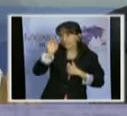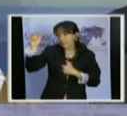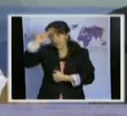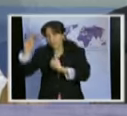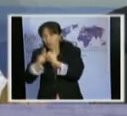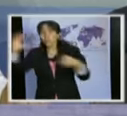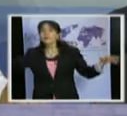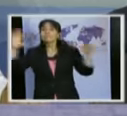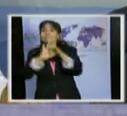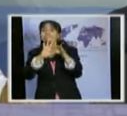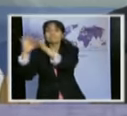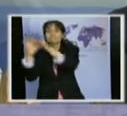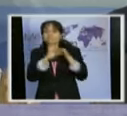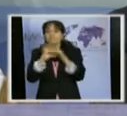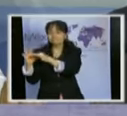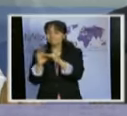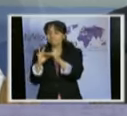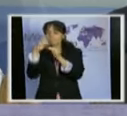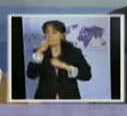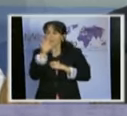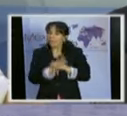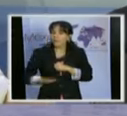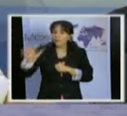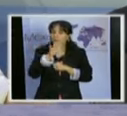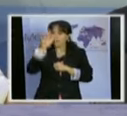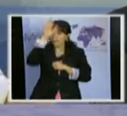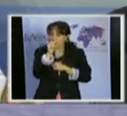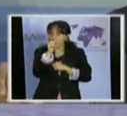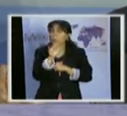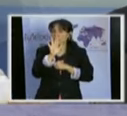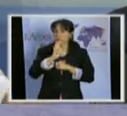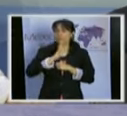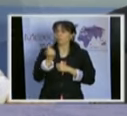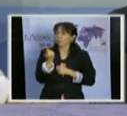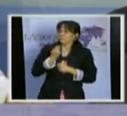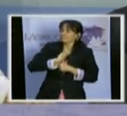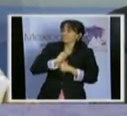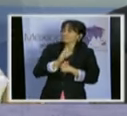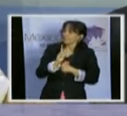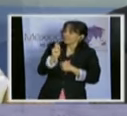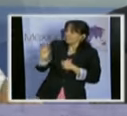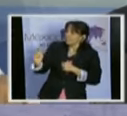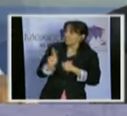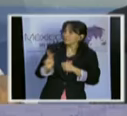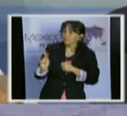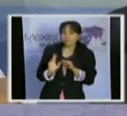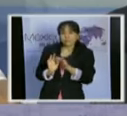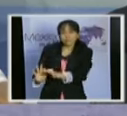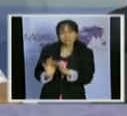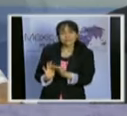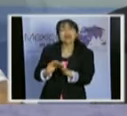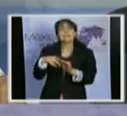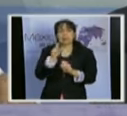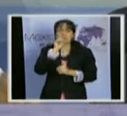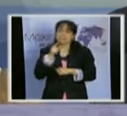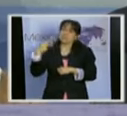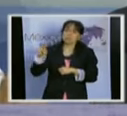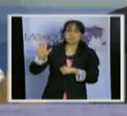identidad colectiva, diversa pero común, más allá de la geografía, y nos